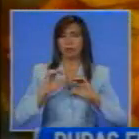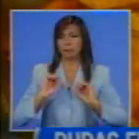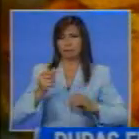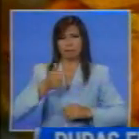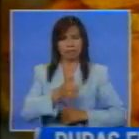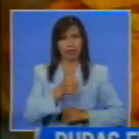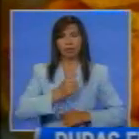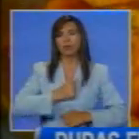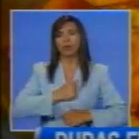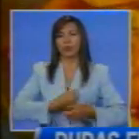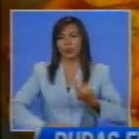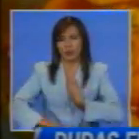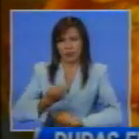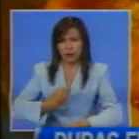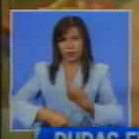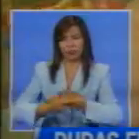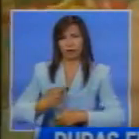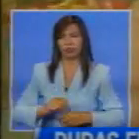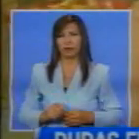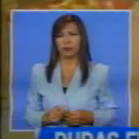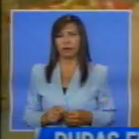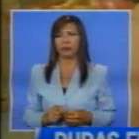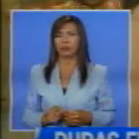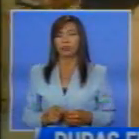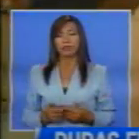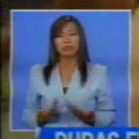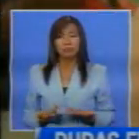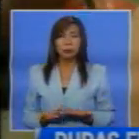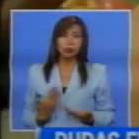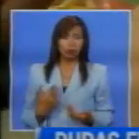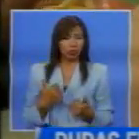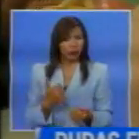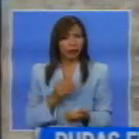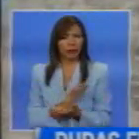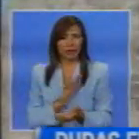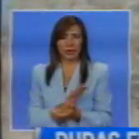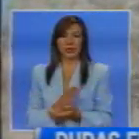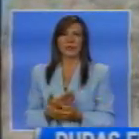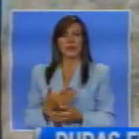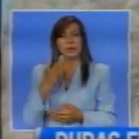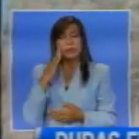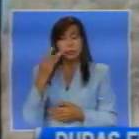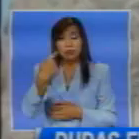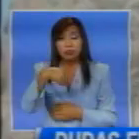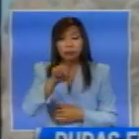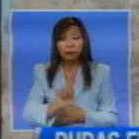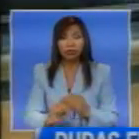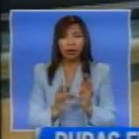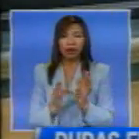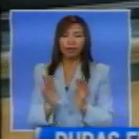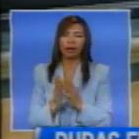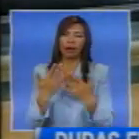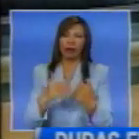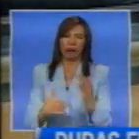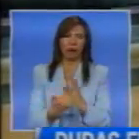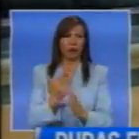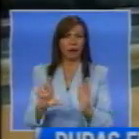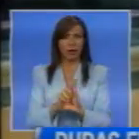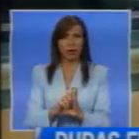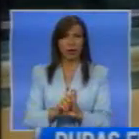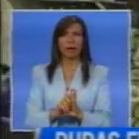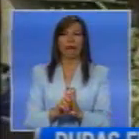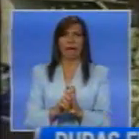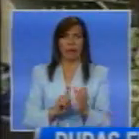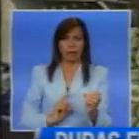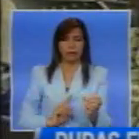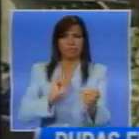decir, siempre ha sido su propio jefe. Dice que hasta ahora ha estado bien así, pero sabe que desde este 1 de abril, el ser uno de los afiliados del